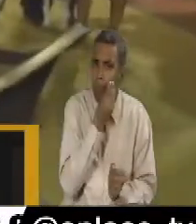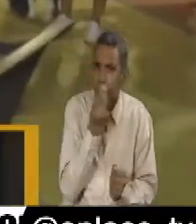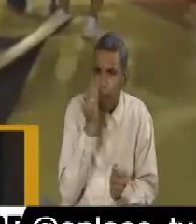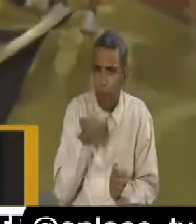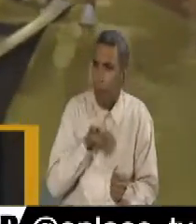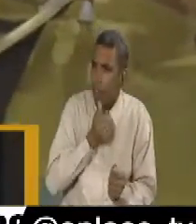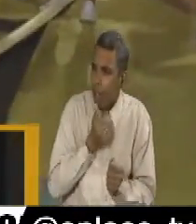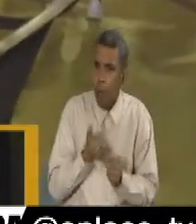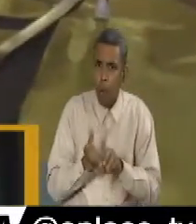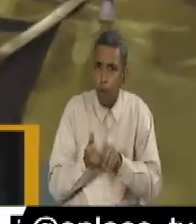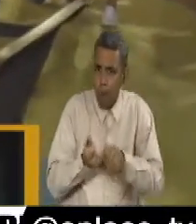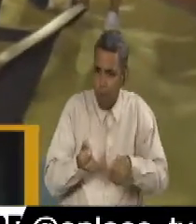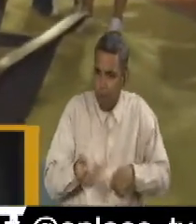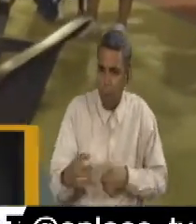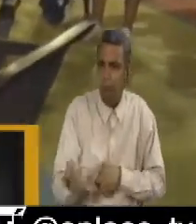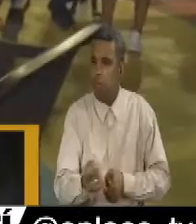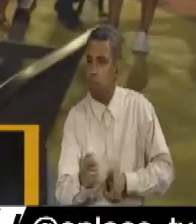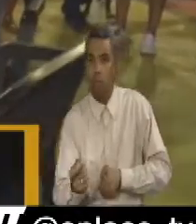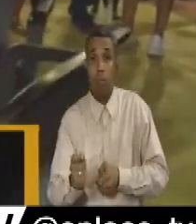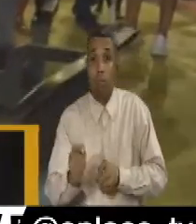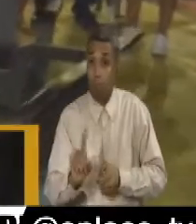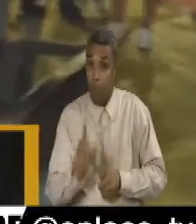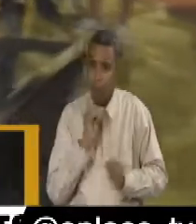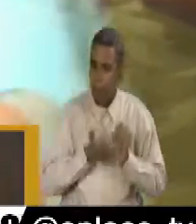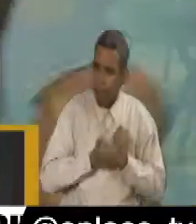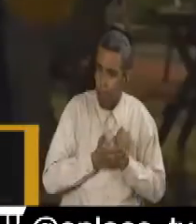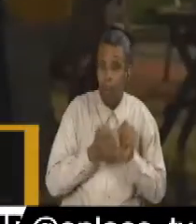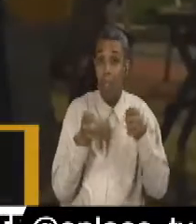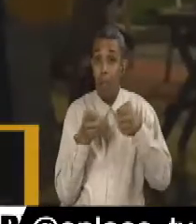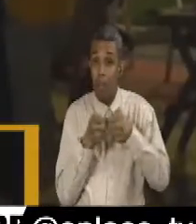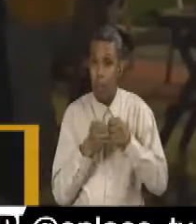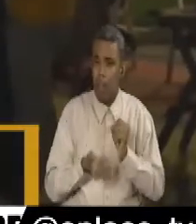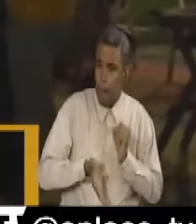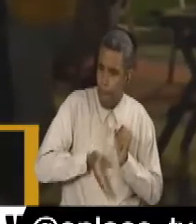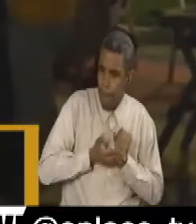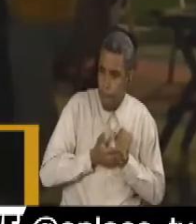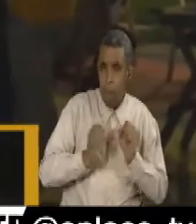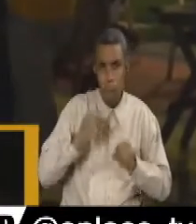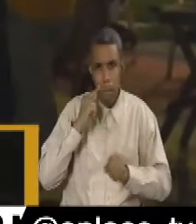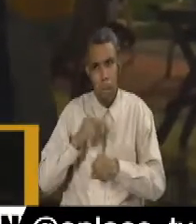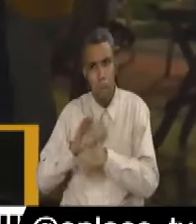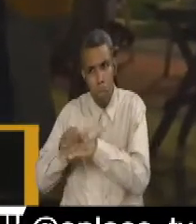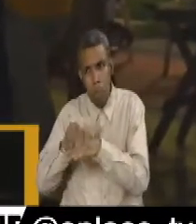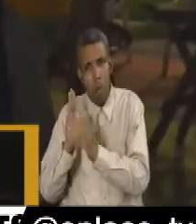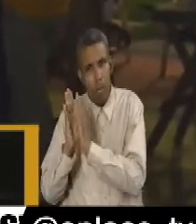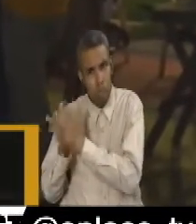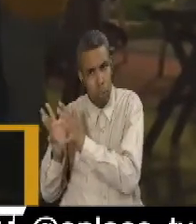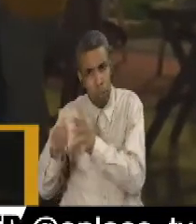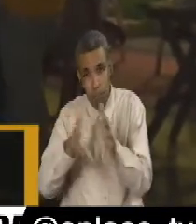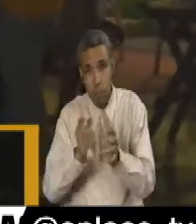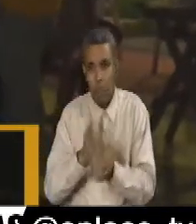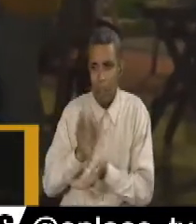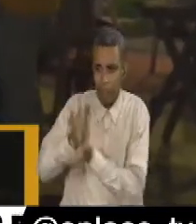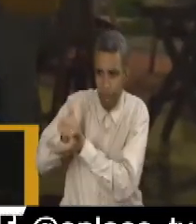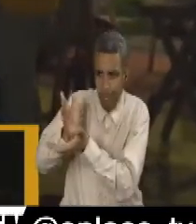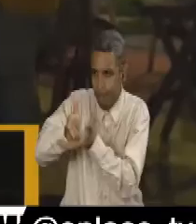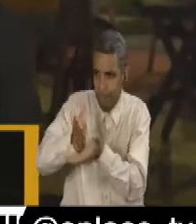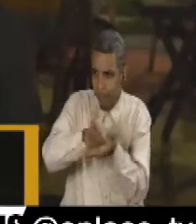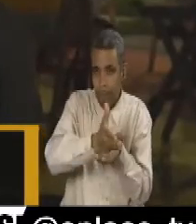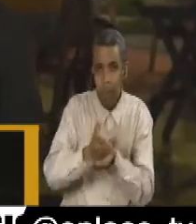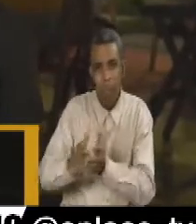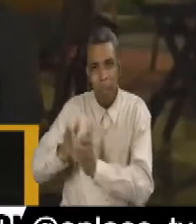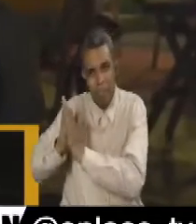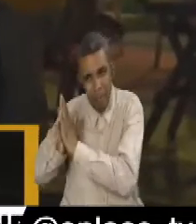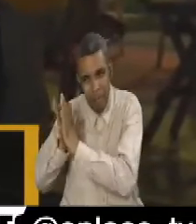agua, y también ahorro de energía, todo lo que tenga que ver con la temática ambiental. Y sobre todo, pues estamos